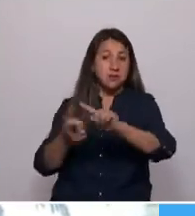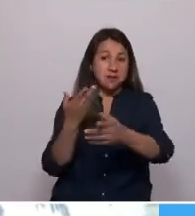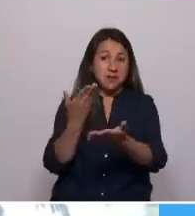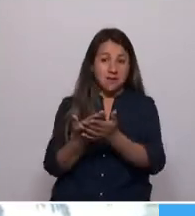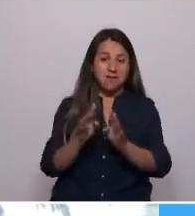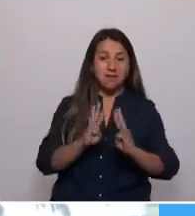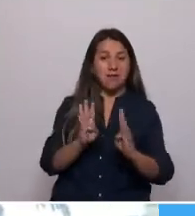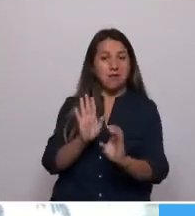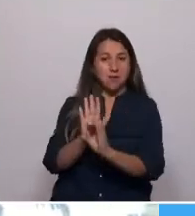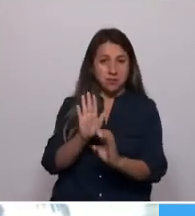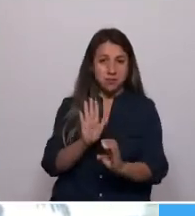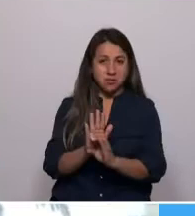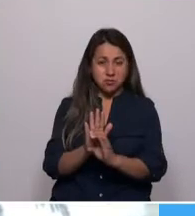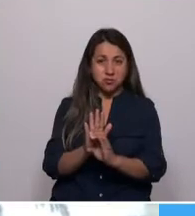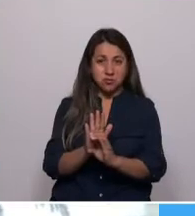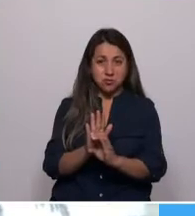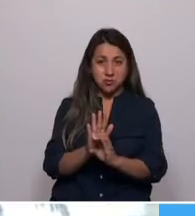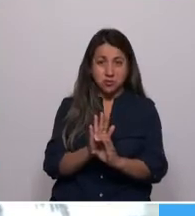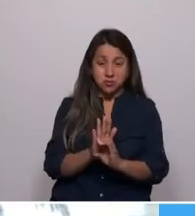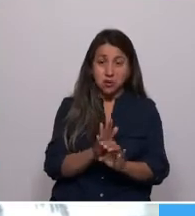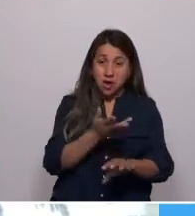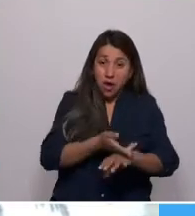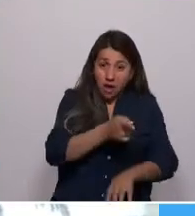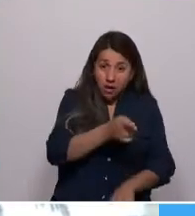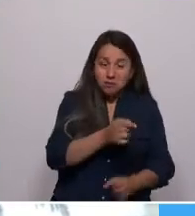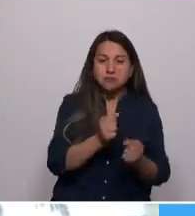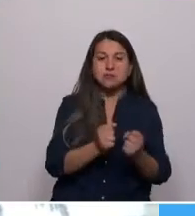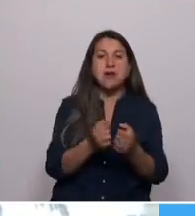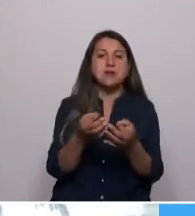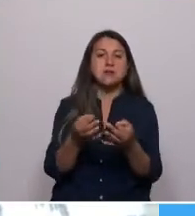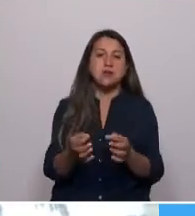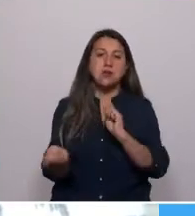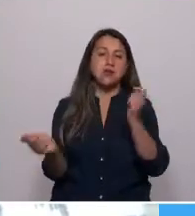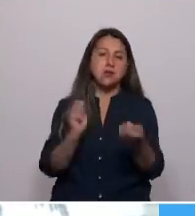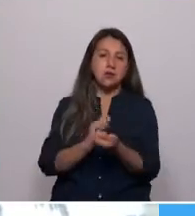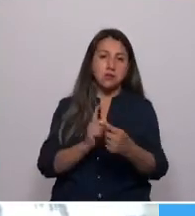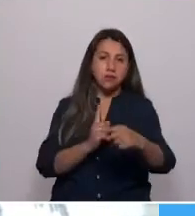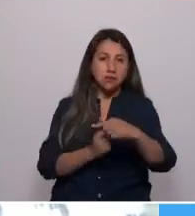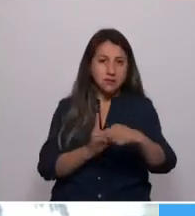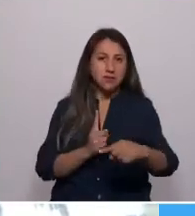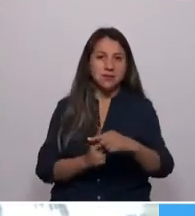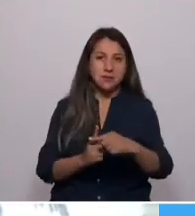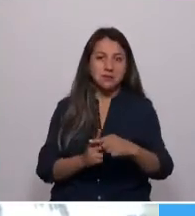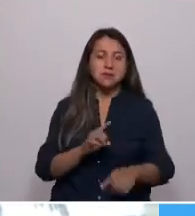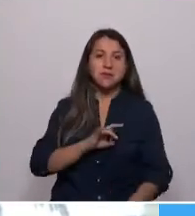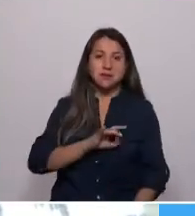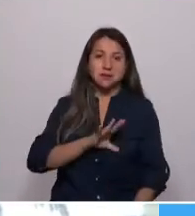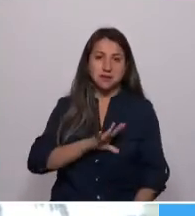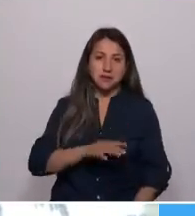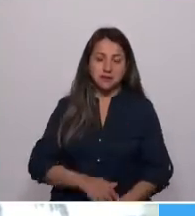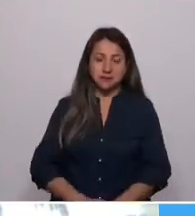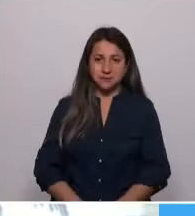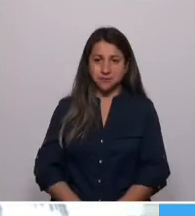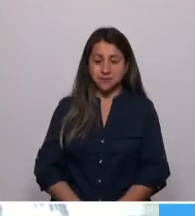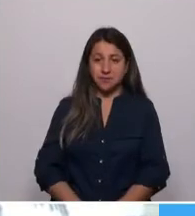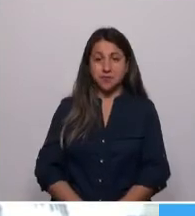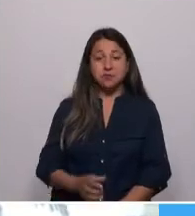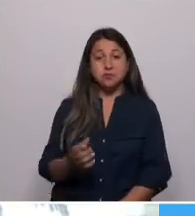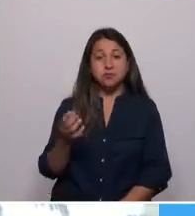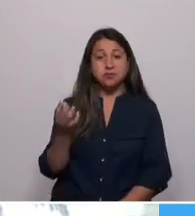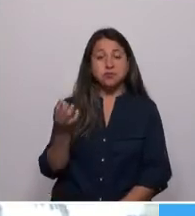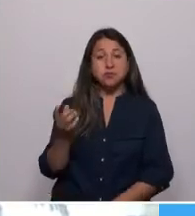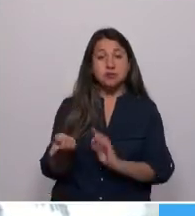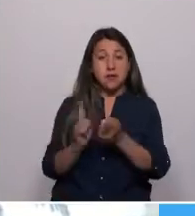sólo así podremos asegurar un cambio positivo para nuestro país porque no se trata sólo de